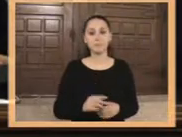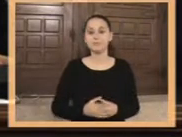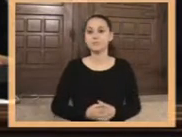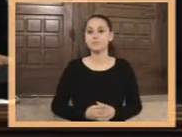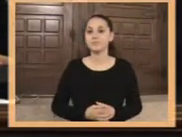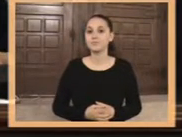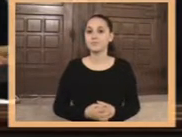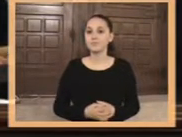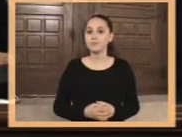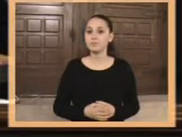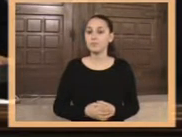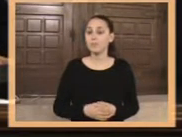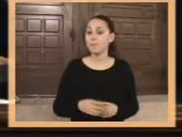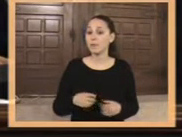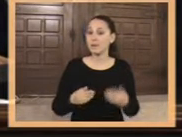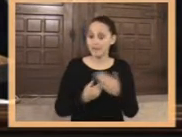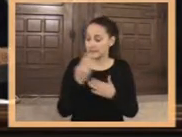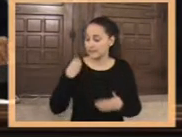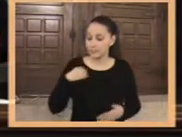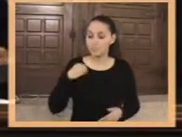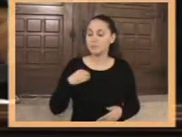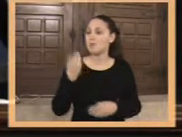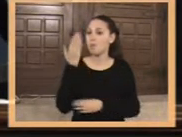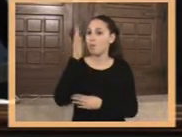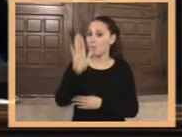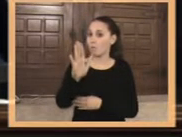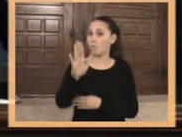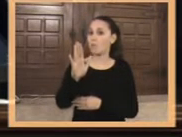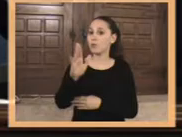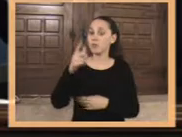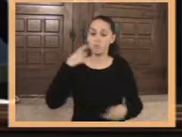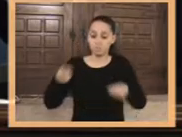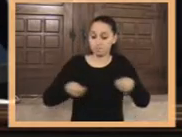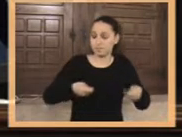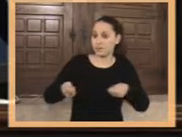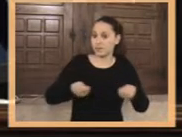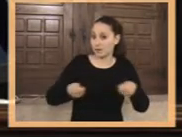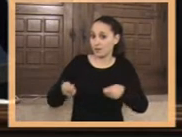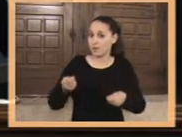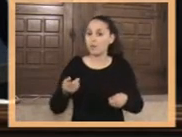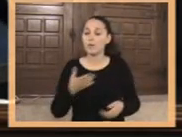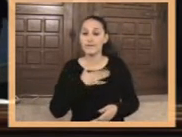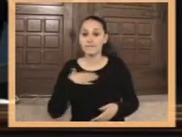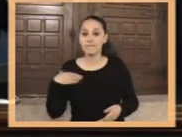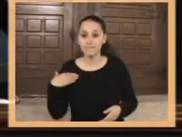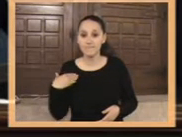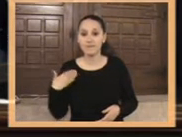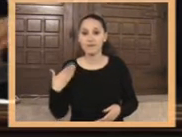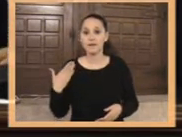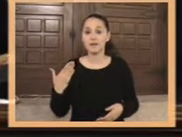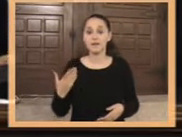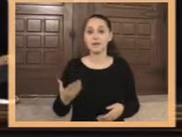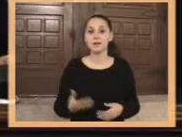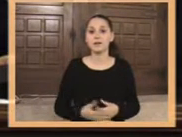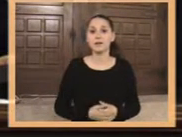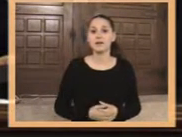día que nosotros intentamos negociar esta moción, pues el portavoz en la Asamblea de Extremadura del Partido Socialista dice lo del